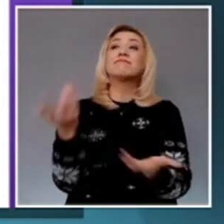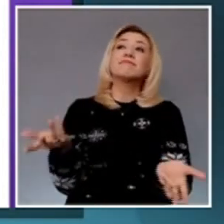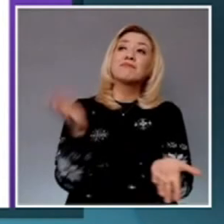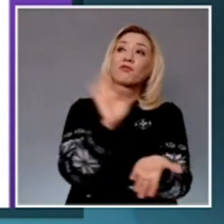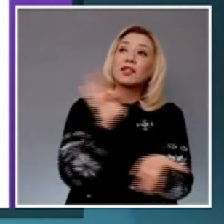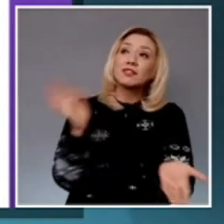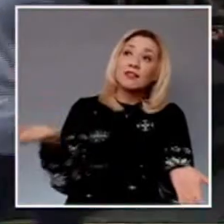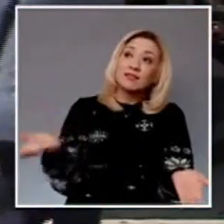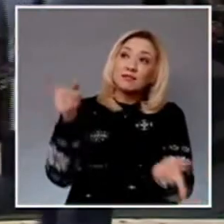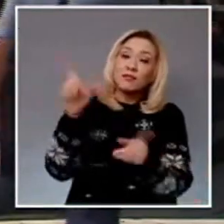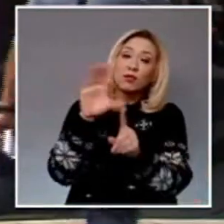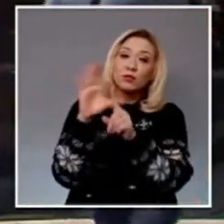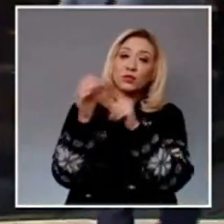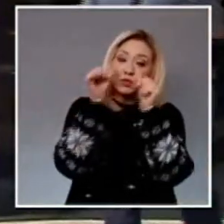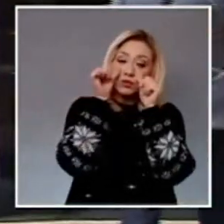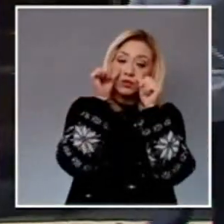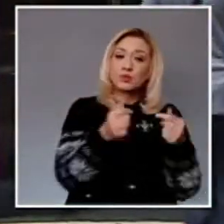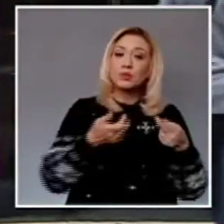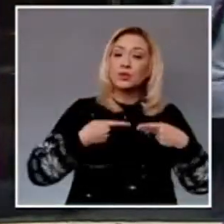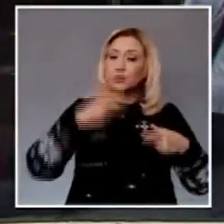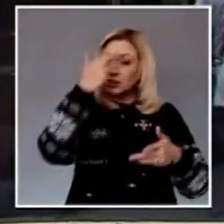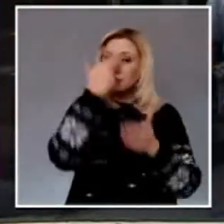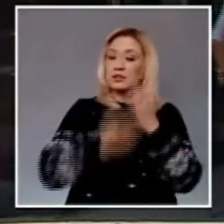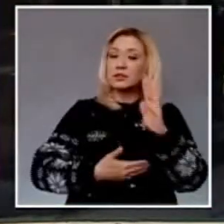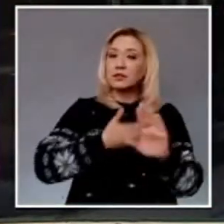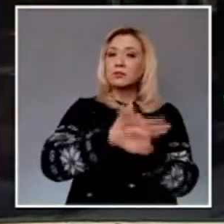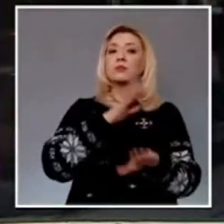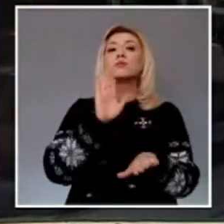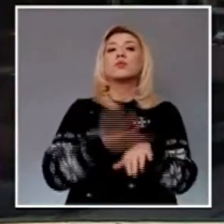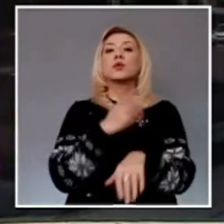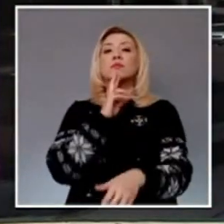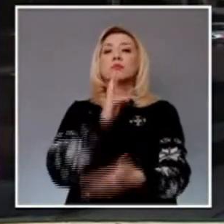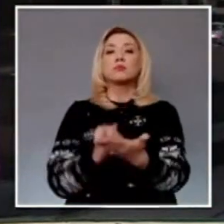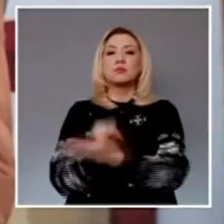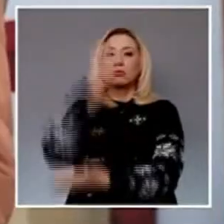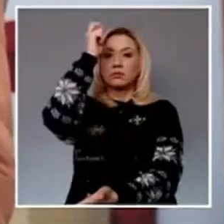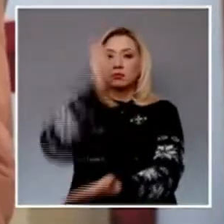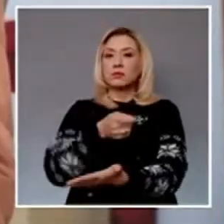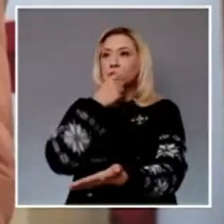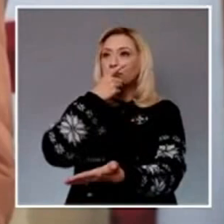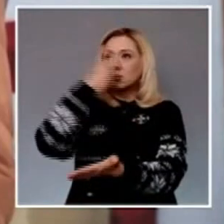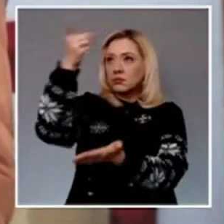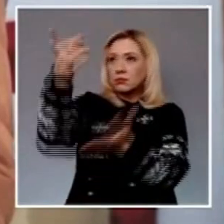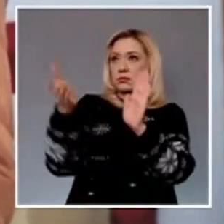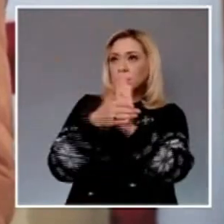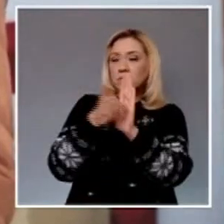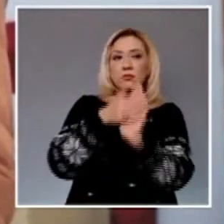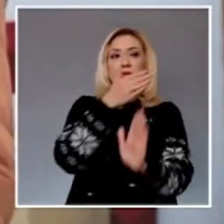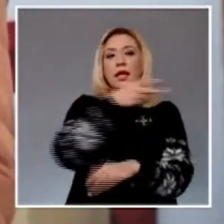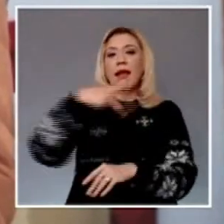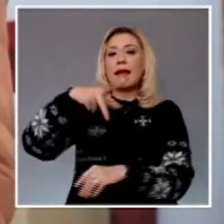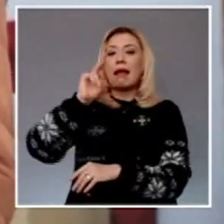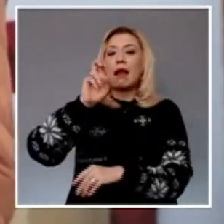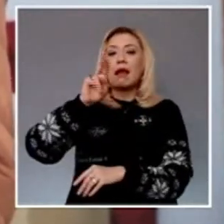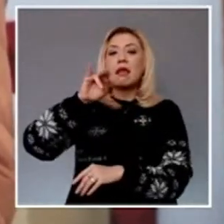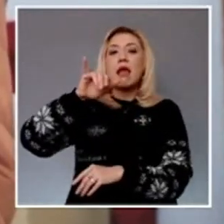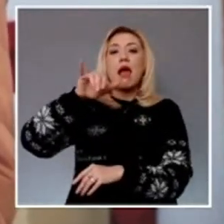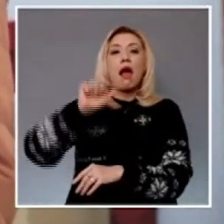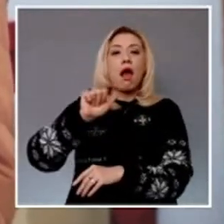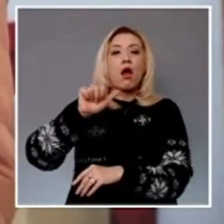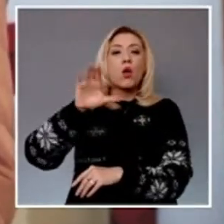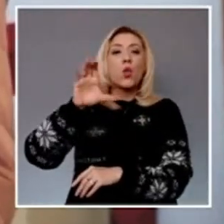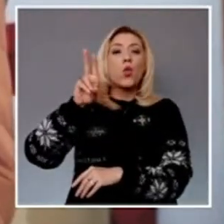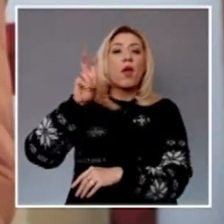una sentencia que ordenaba la reparación integral a la activista trans Kenia Cuevas. Lo anterior, tras haber vivido discriminación